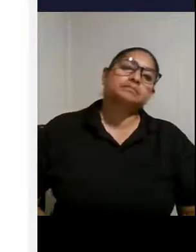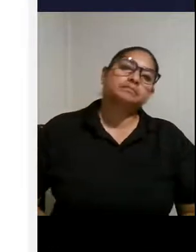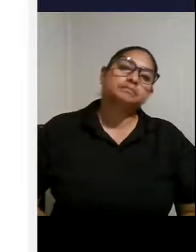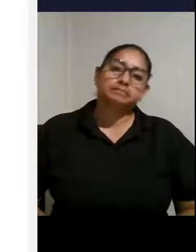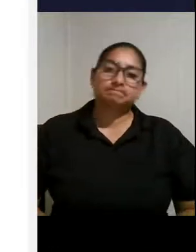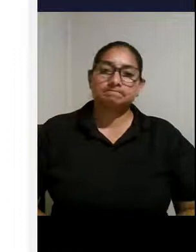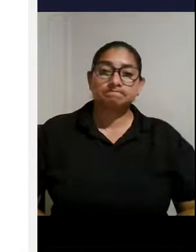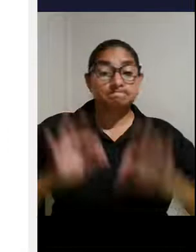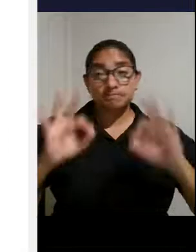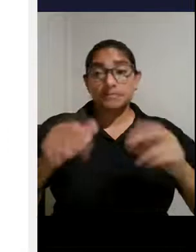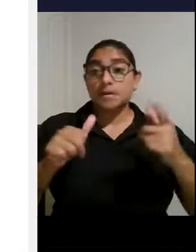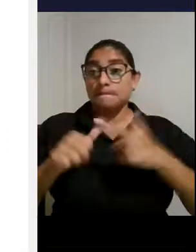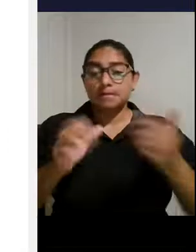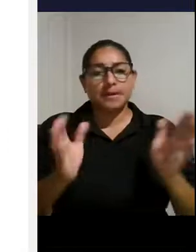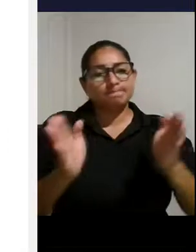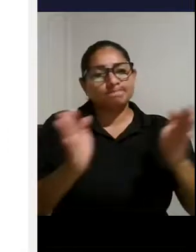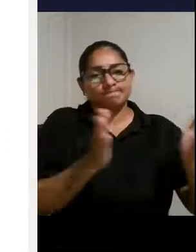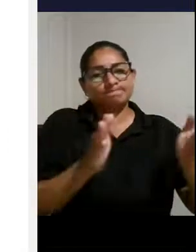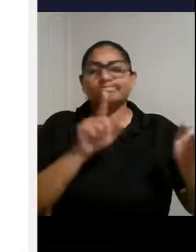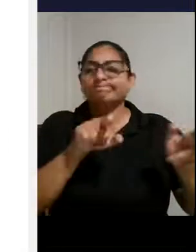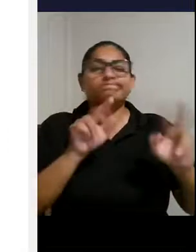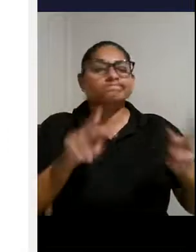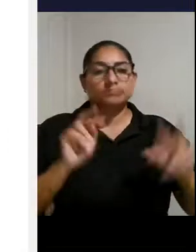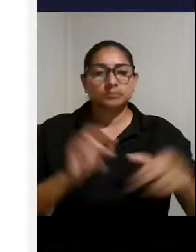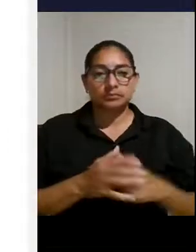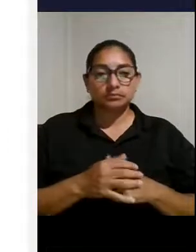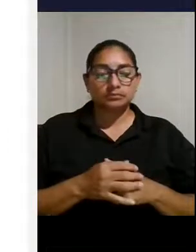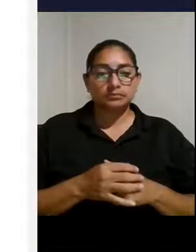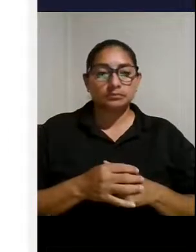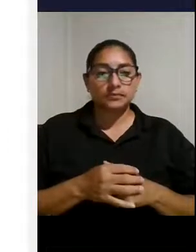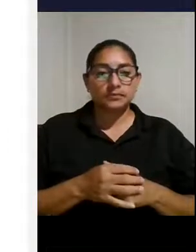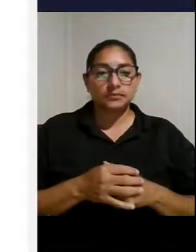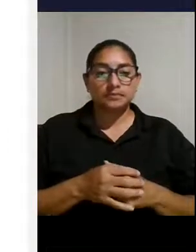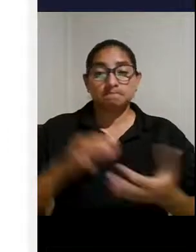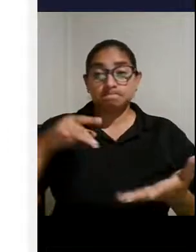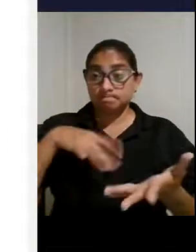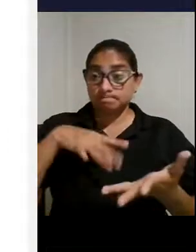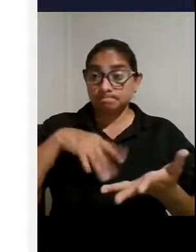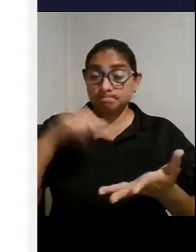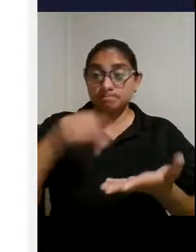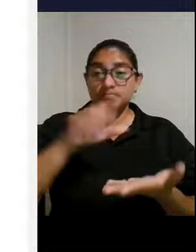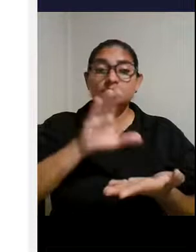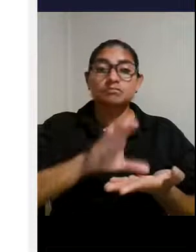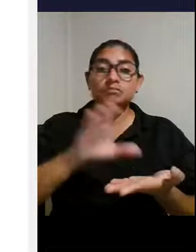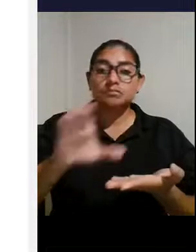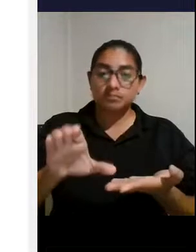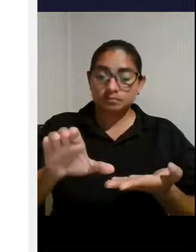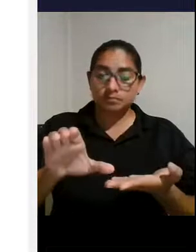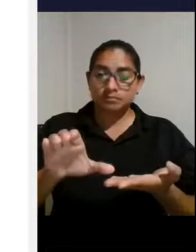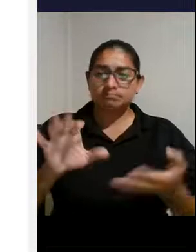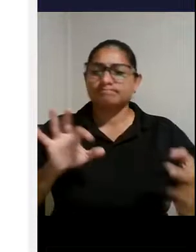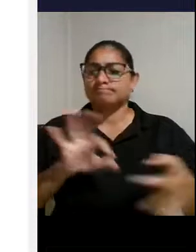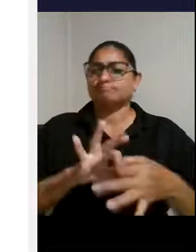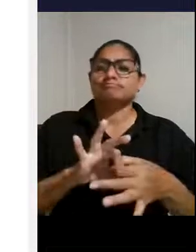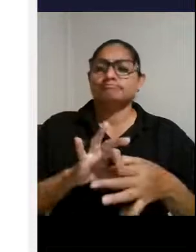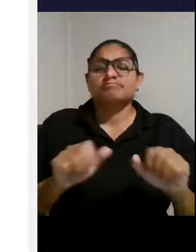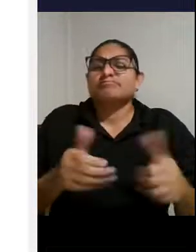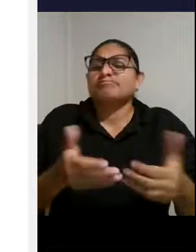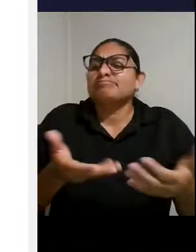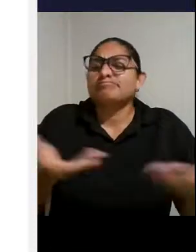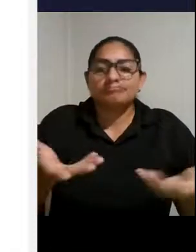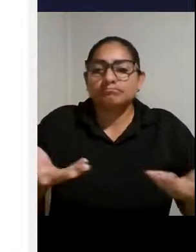Muy bien, la primera parte que estudiamos en este curso tiene que ver con